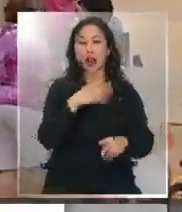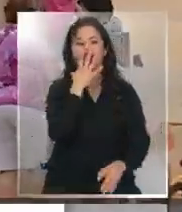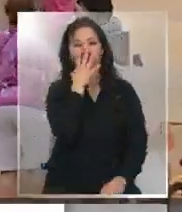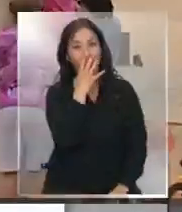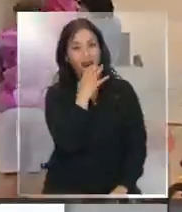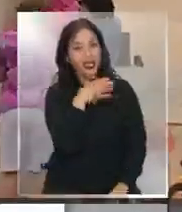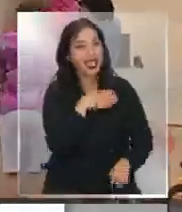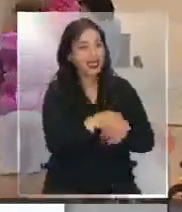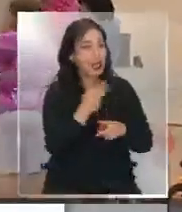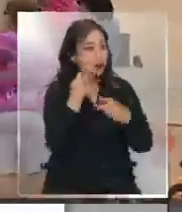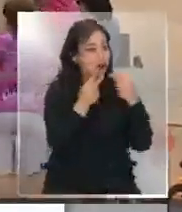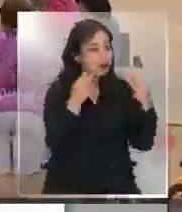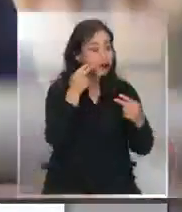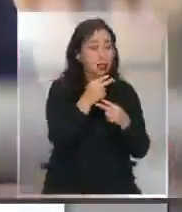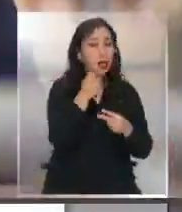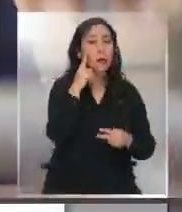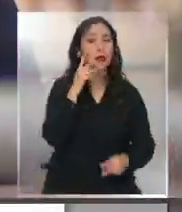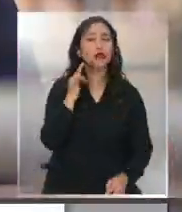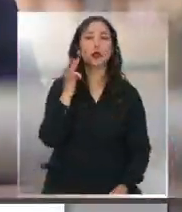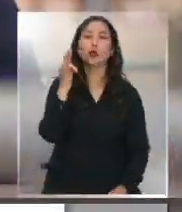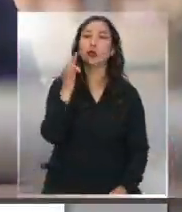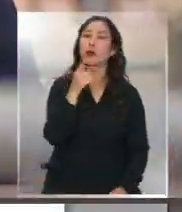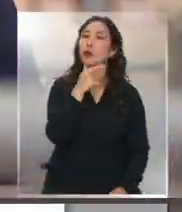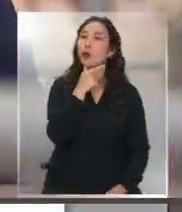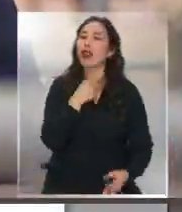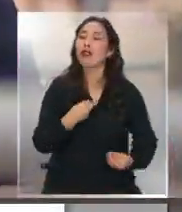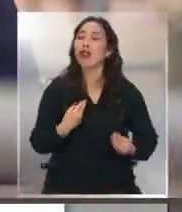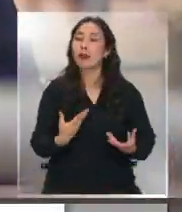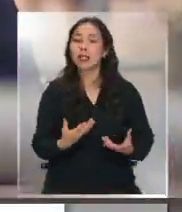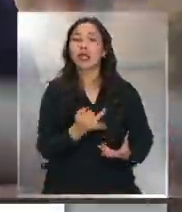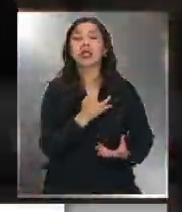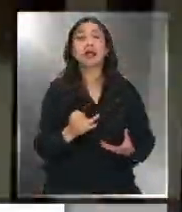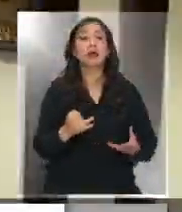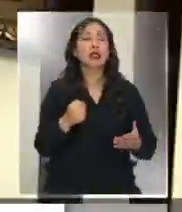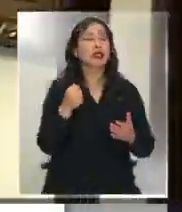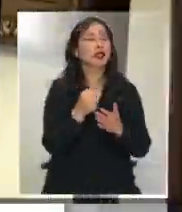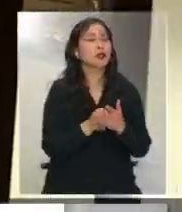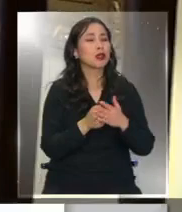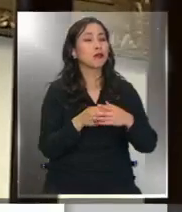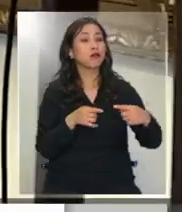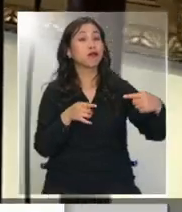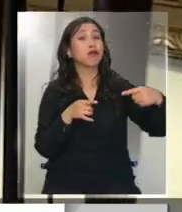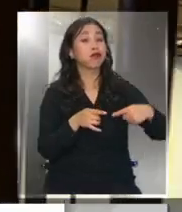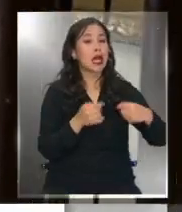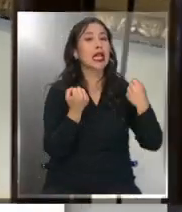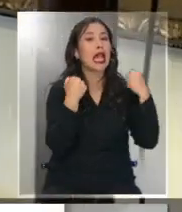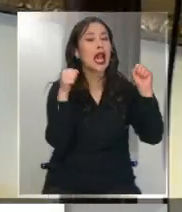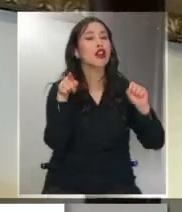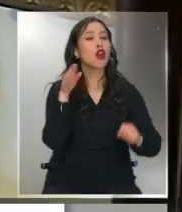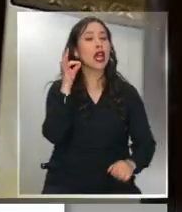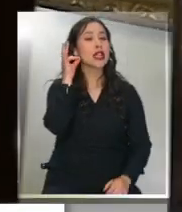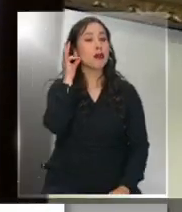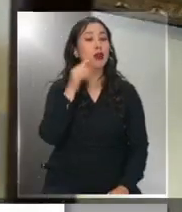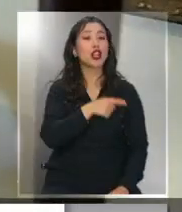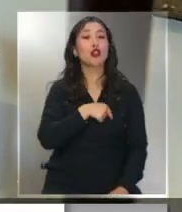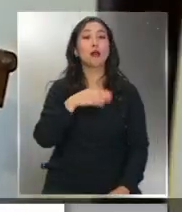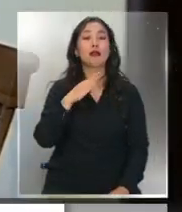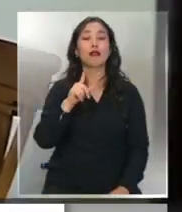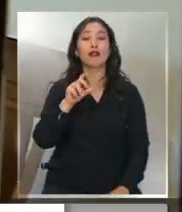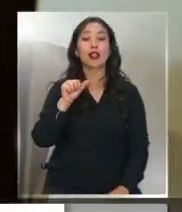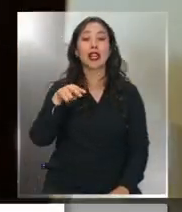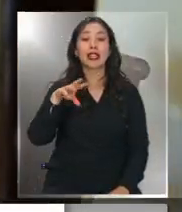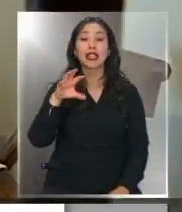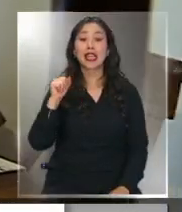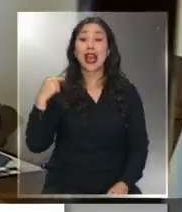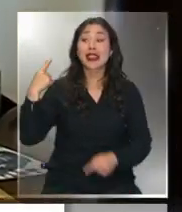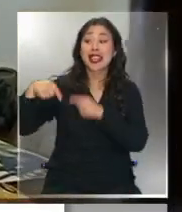ciudad Jardín, pero cuyo futuro es incierto tras la batalla legal que ganó esta mujer, Blanca Vergara,